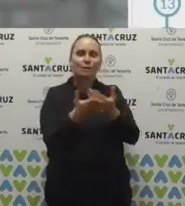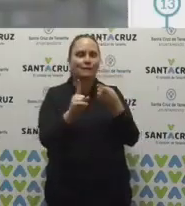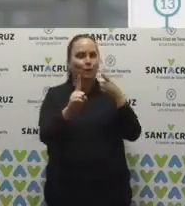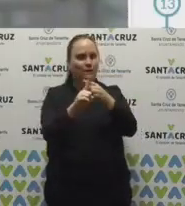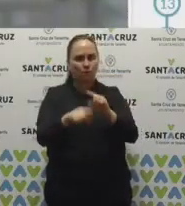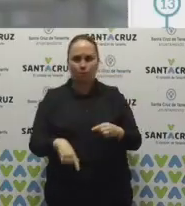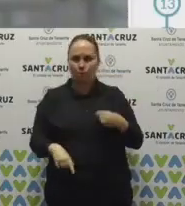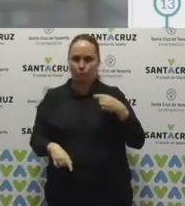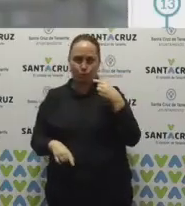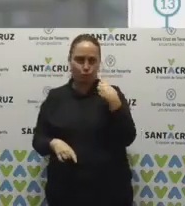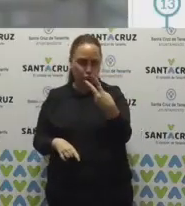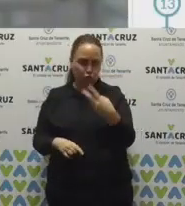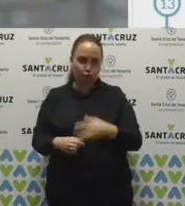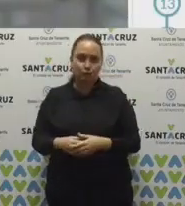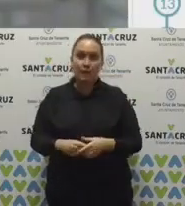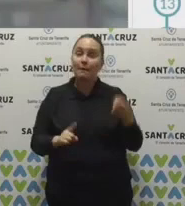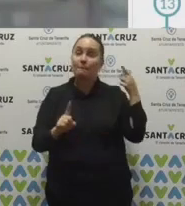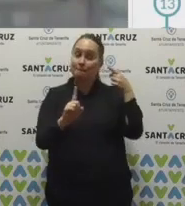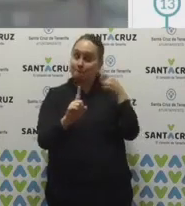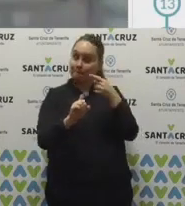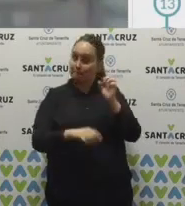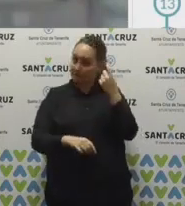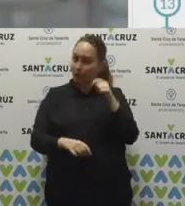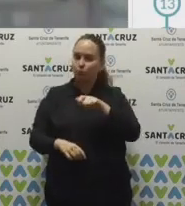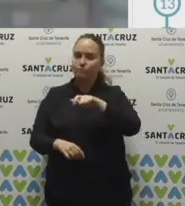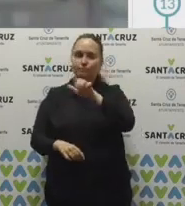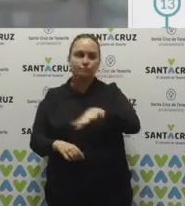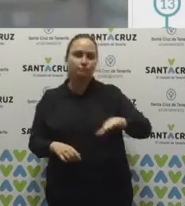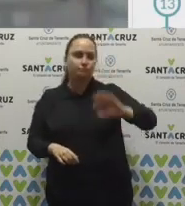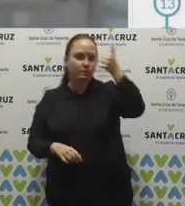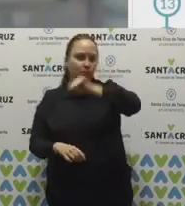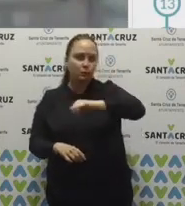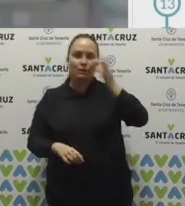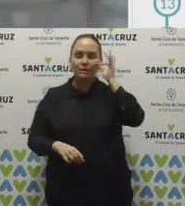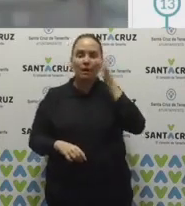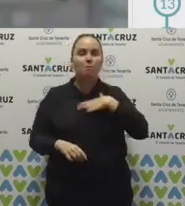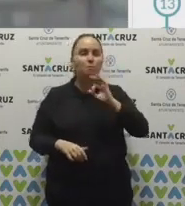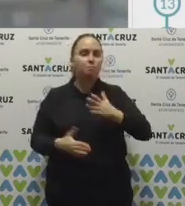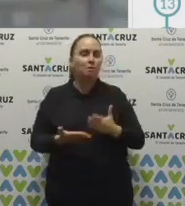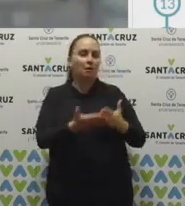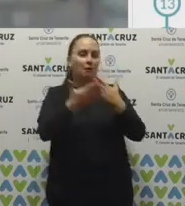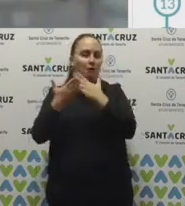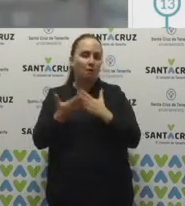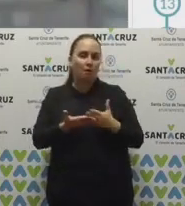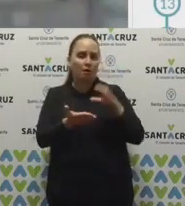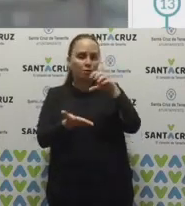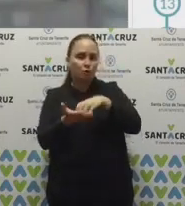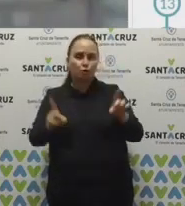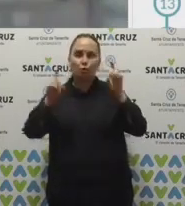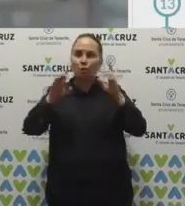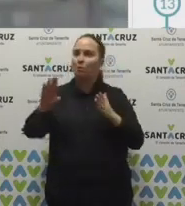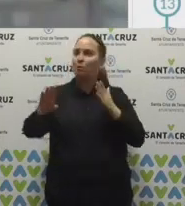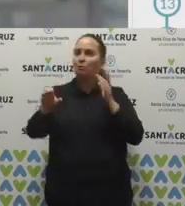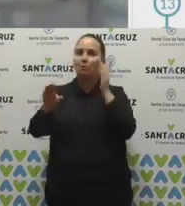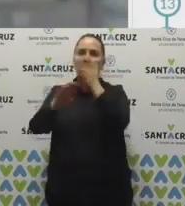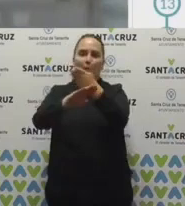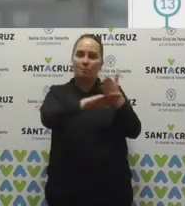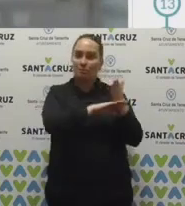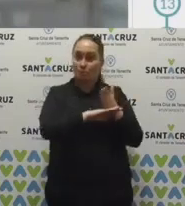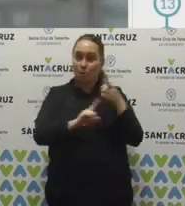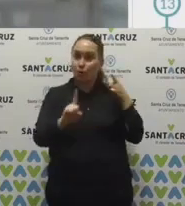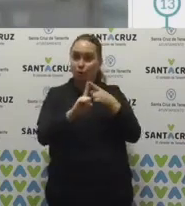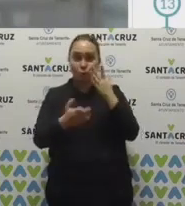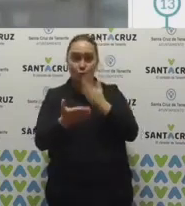que los niños y niñas puedan asistir a los centros educativos y cursar el próximos cursos con las 2020 2021